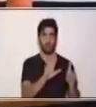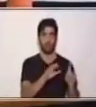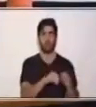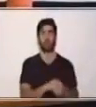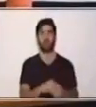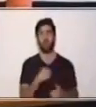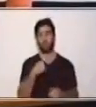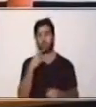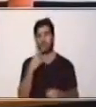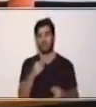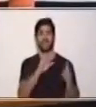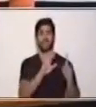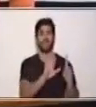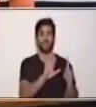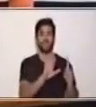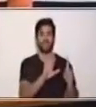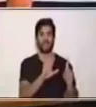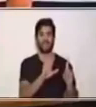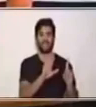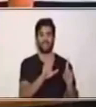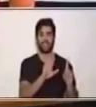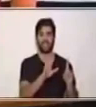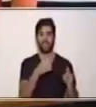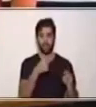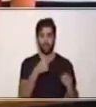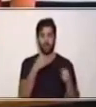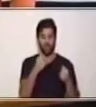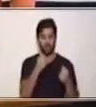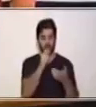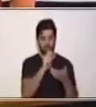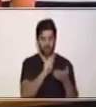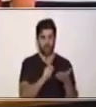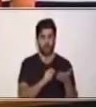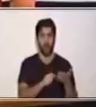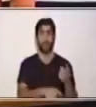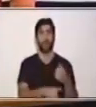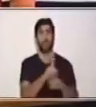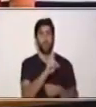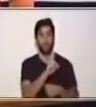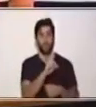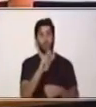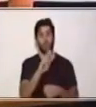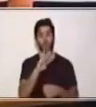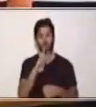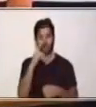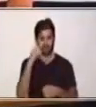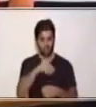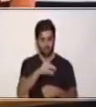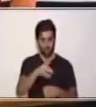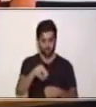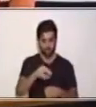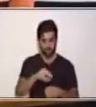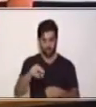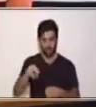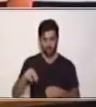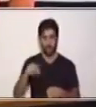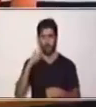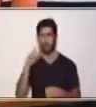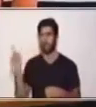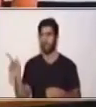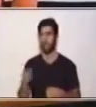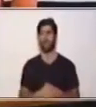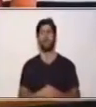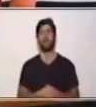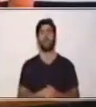6 tapitas. Y ahí voy a trabajar mis operaciones combinadas. 1, 2, 3, 4,